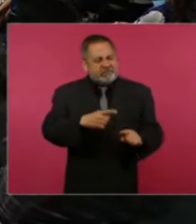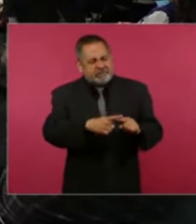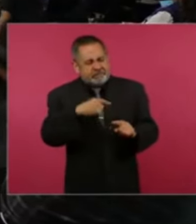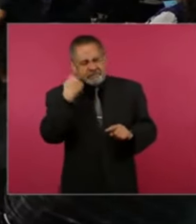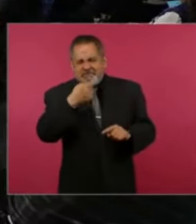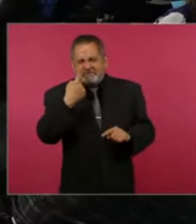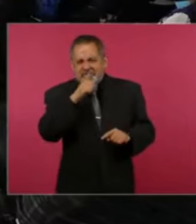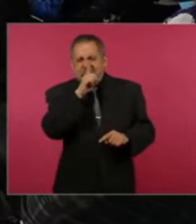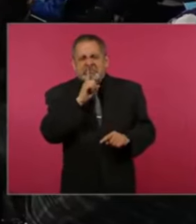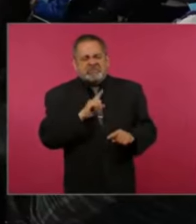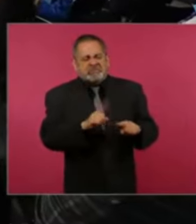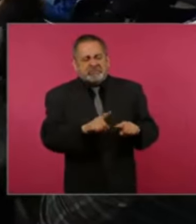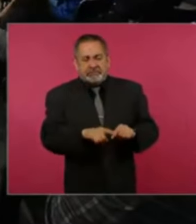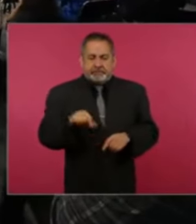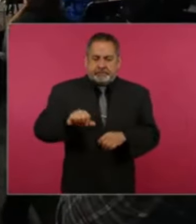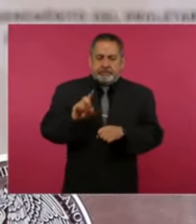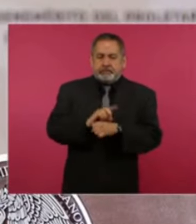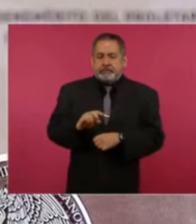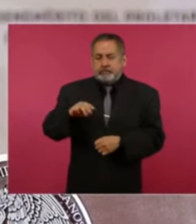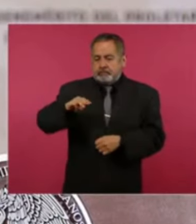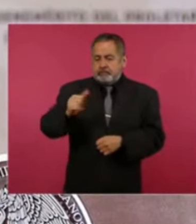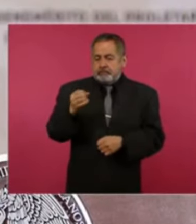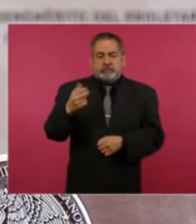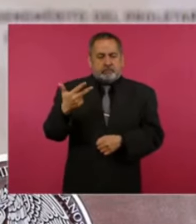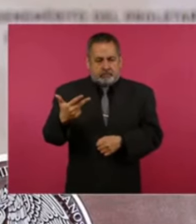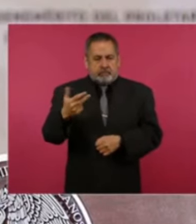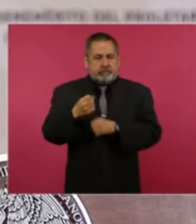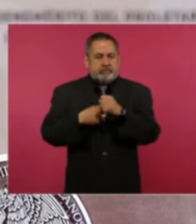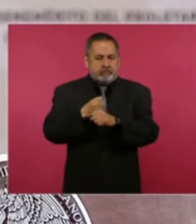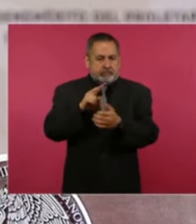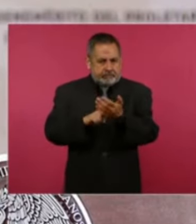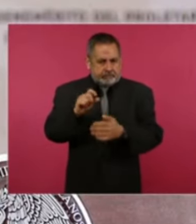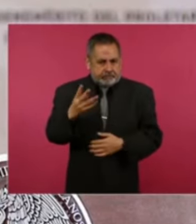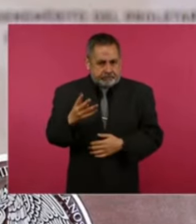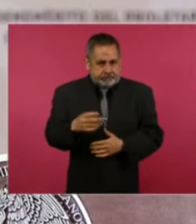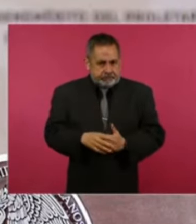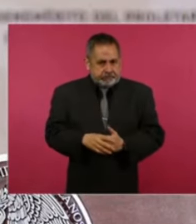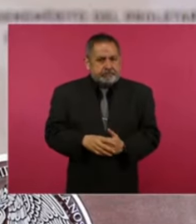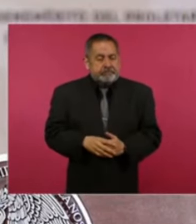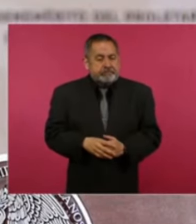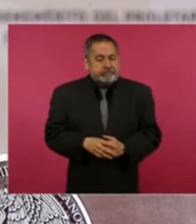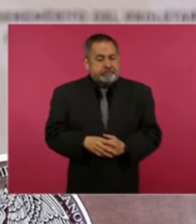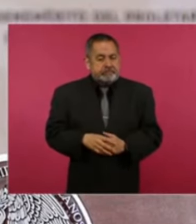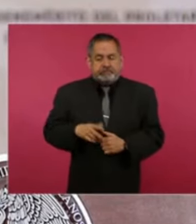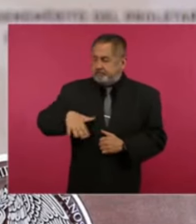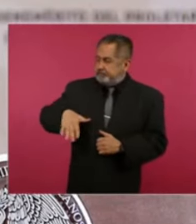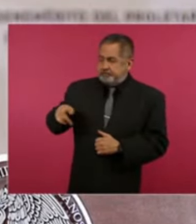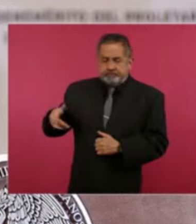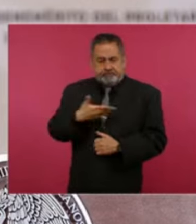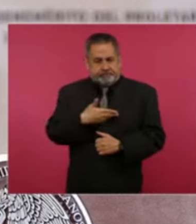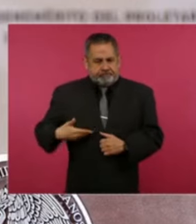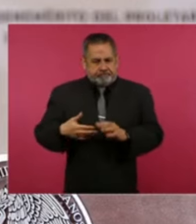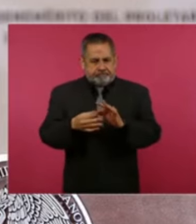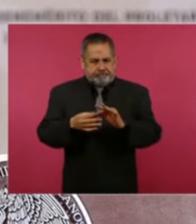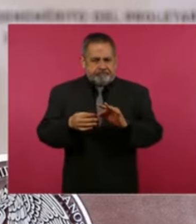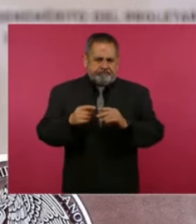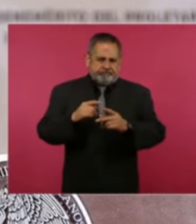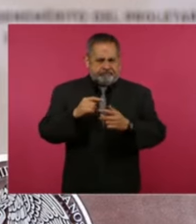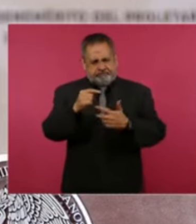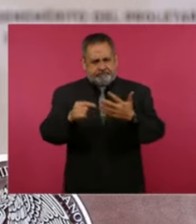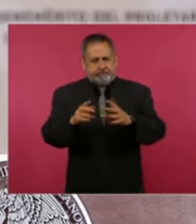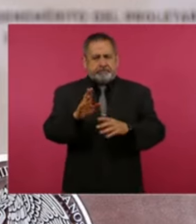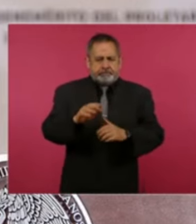las mentiras de la semana? Hoy es 8 de mayo del año 2024 y de acuerdo a la introducción que hizo el presidente hace un momento,